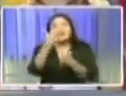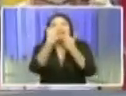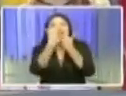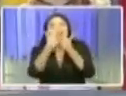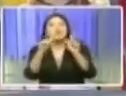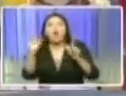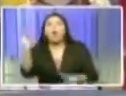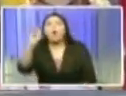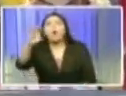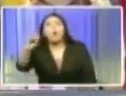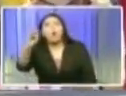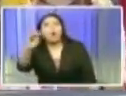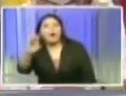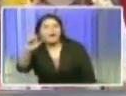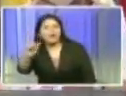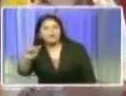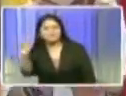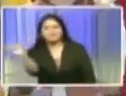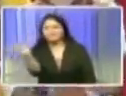ni por la OEA,